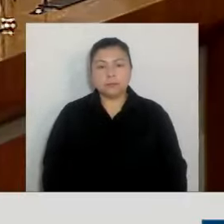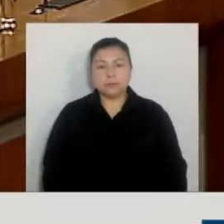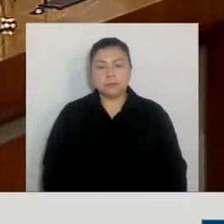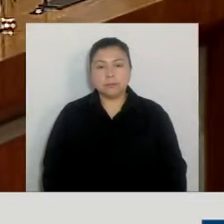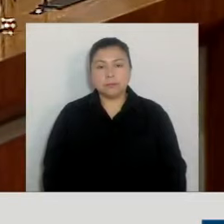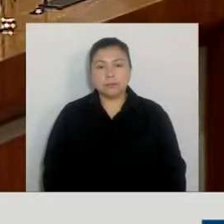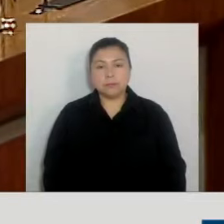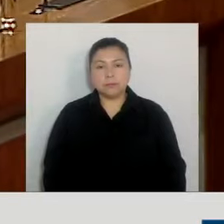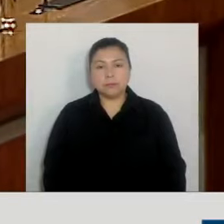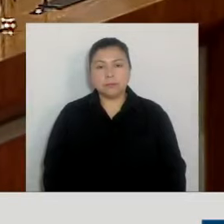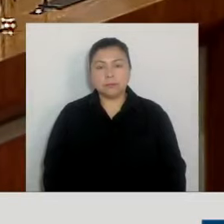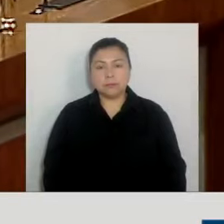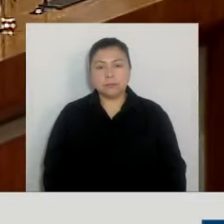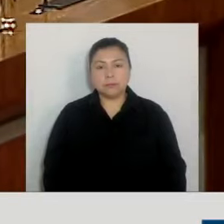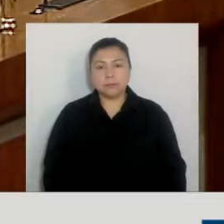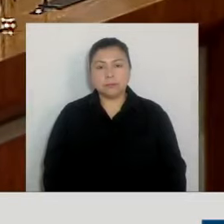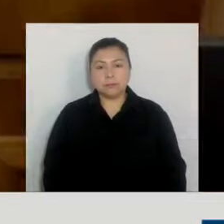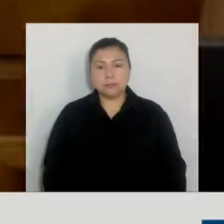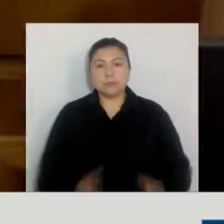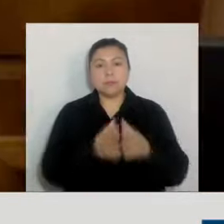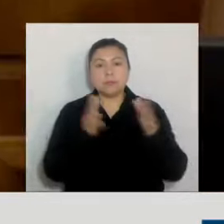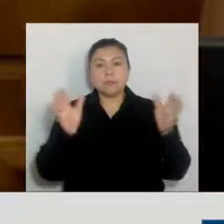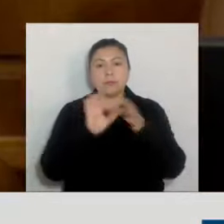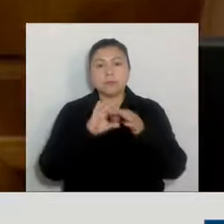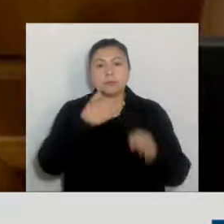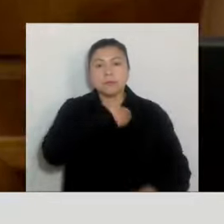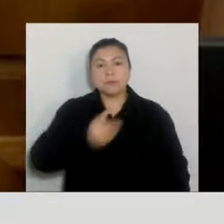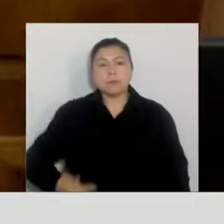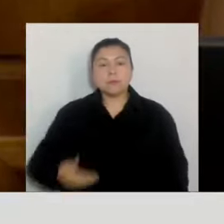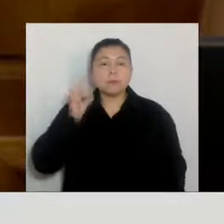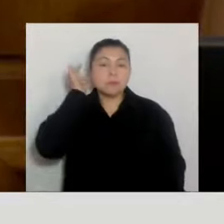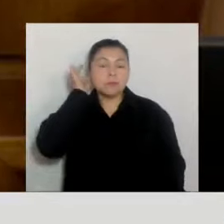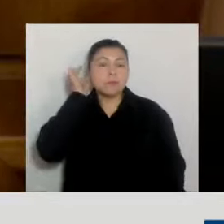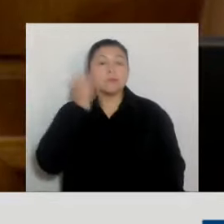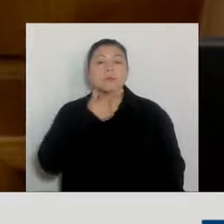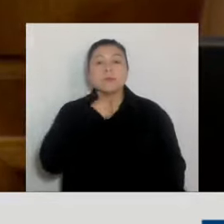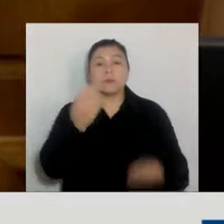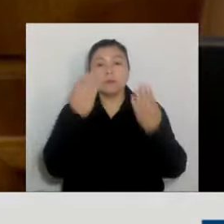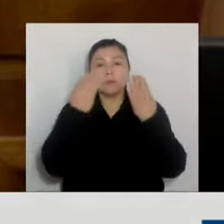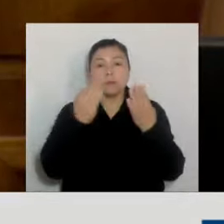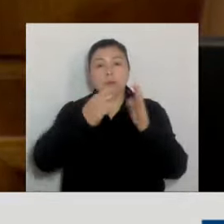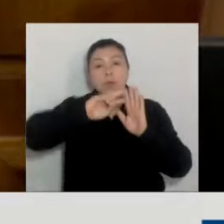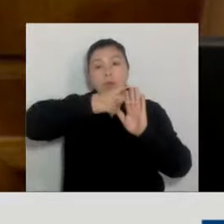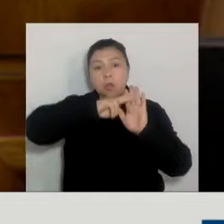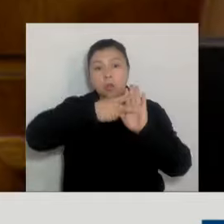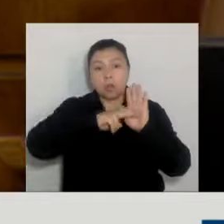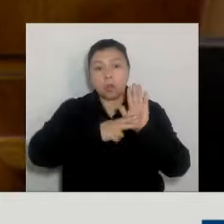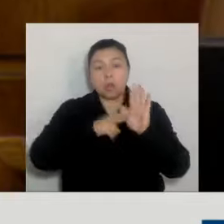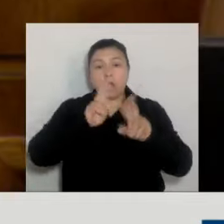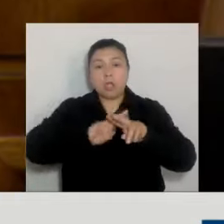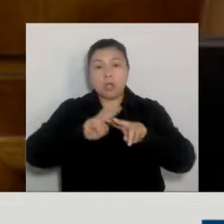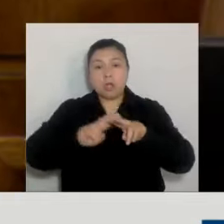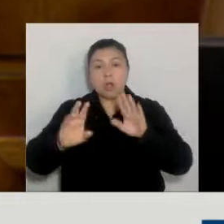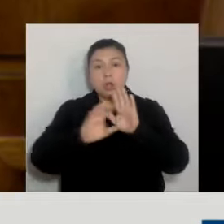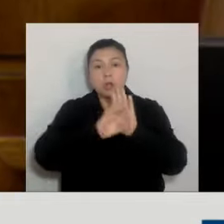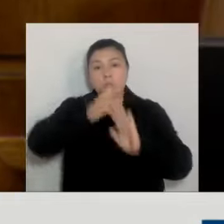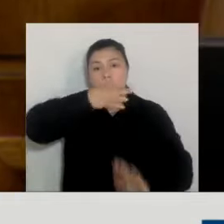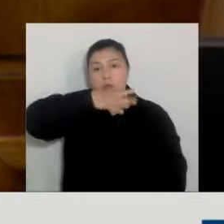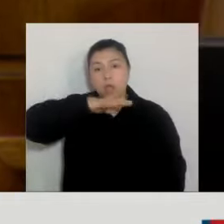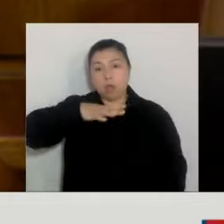veloso Muchas gracias presidenta quiero saludar las modificaciones que se hacen al código de agua para el